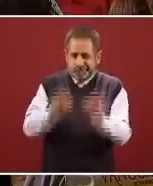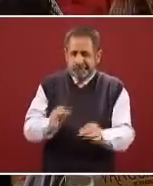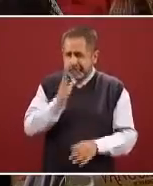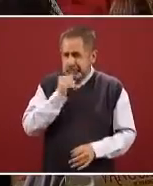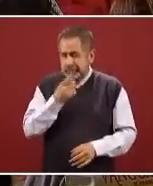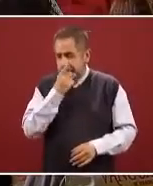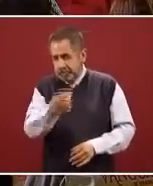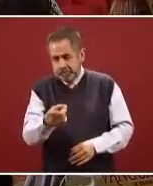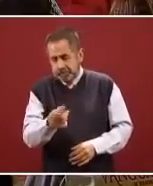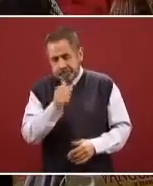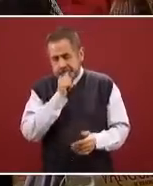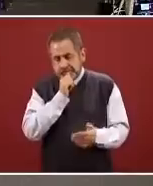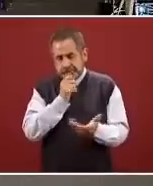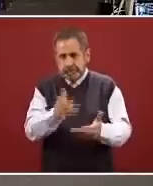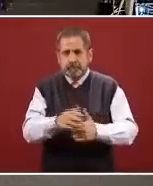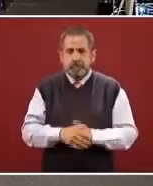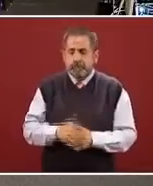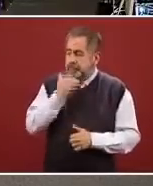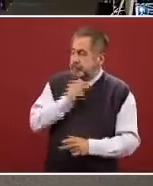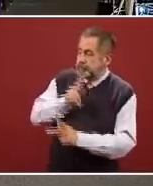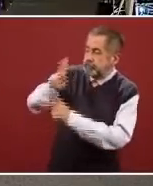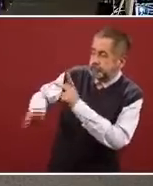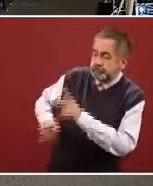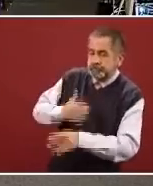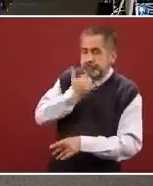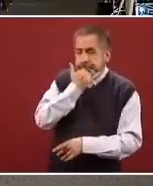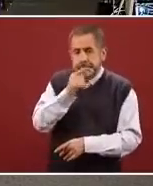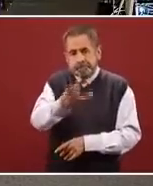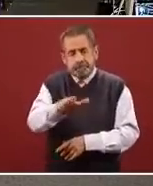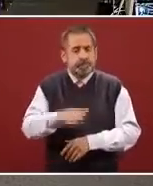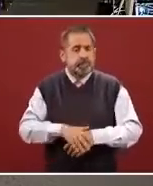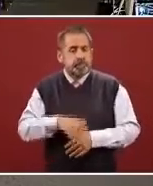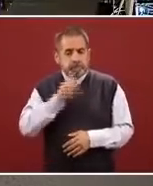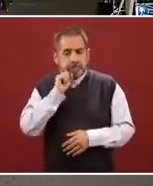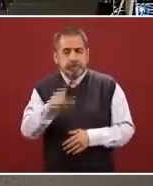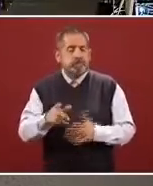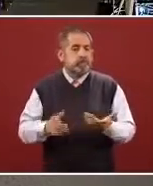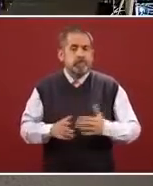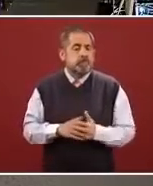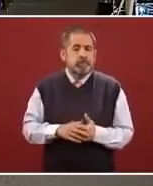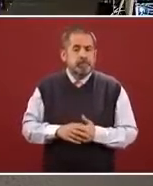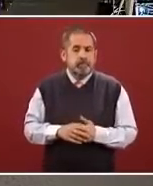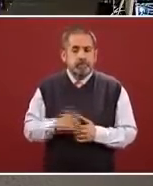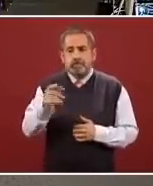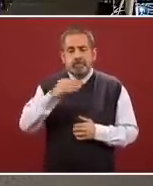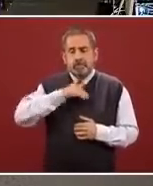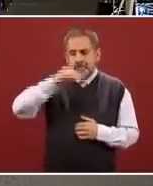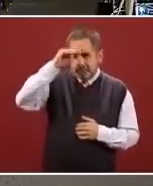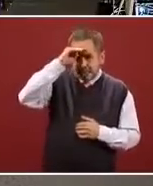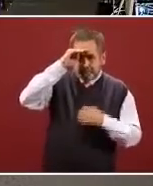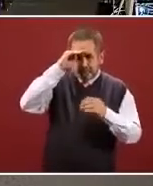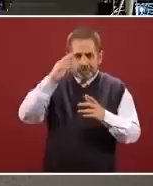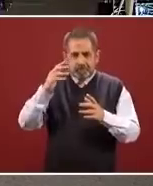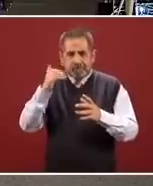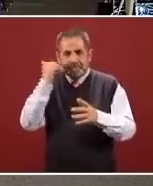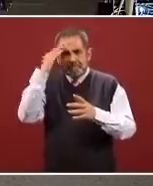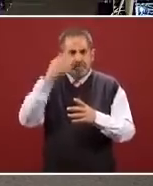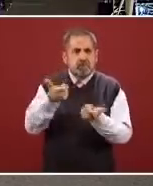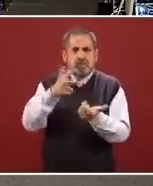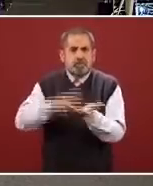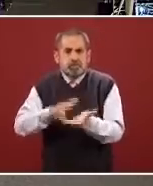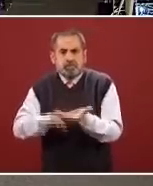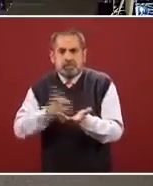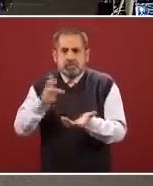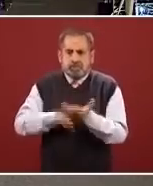Ahora, perdón si interrumpo al doctor Ballesterán, pero también es que no querramos pensar o saber cuánto